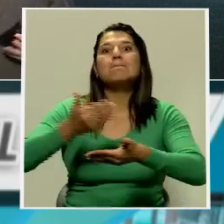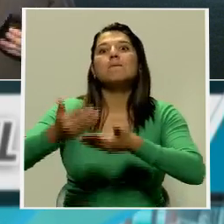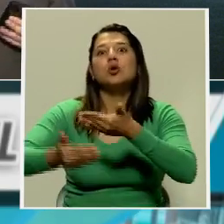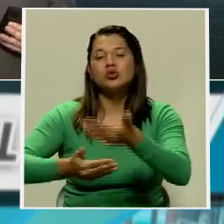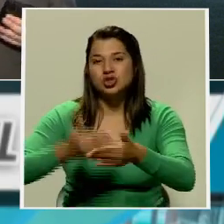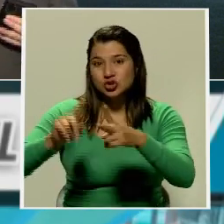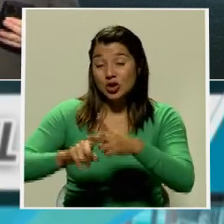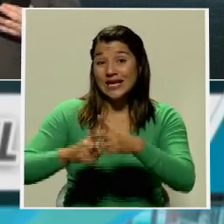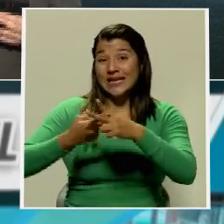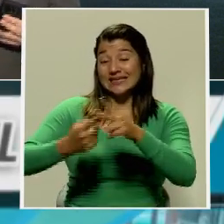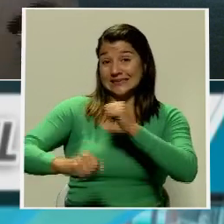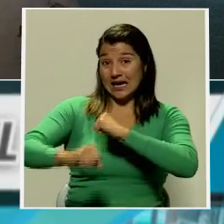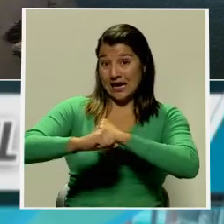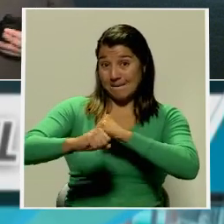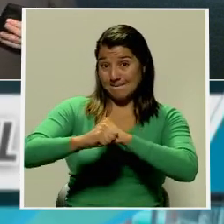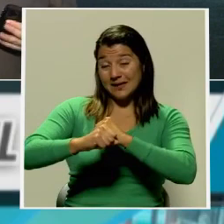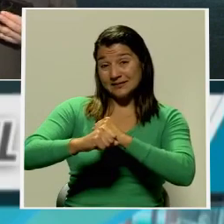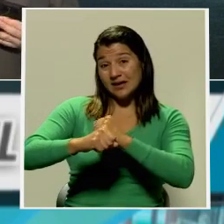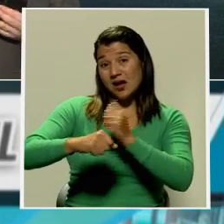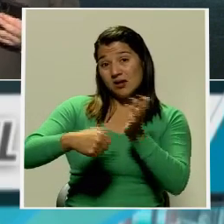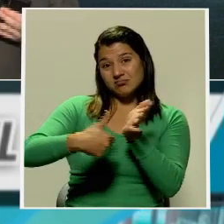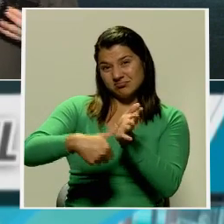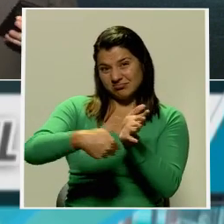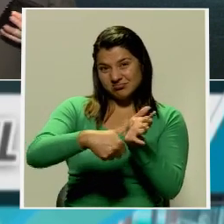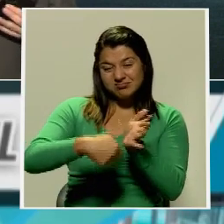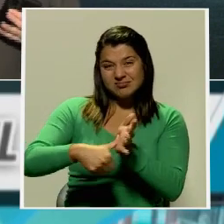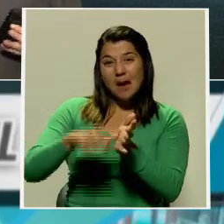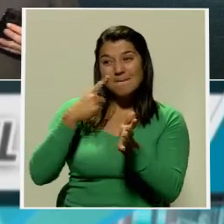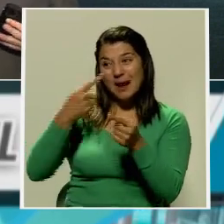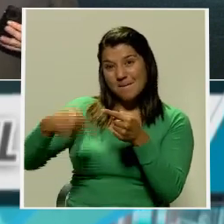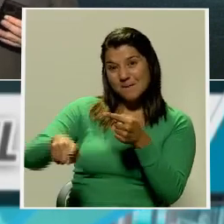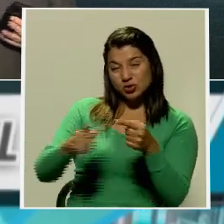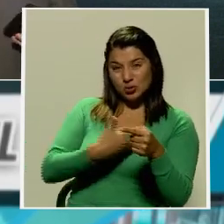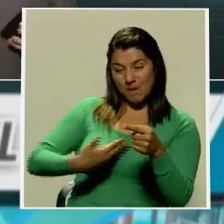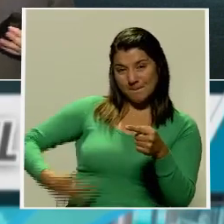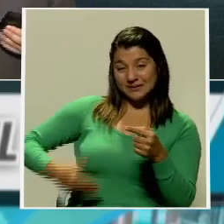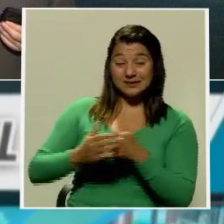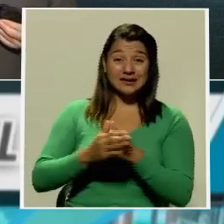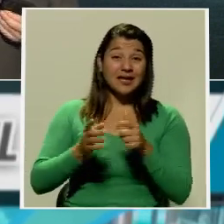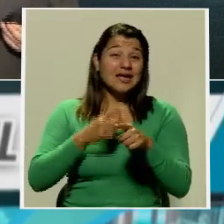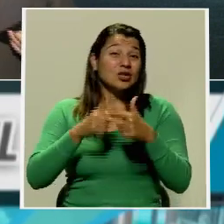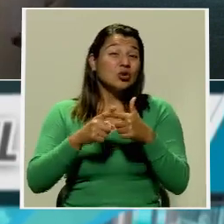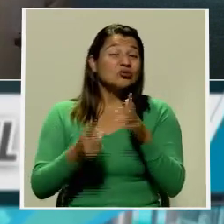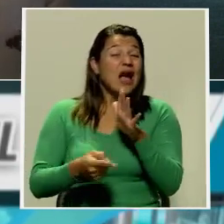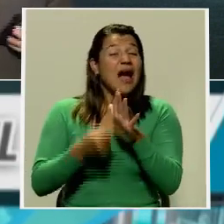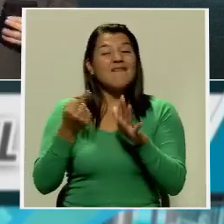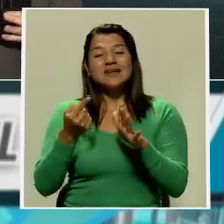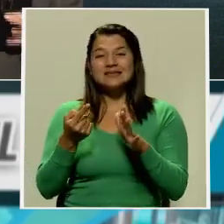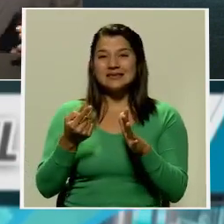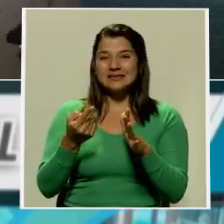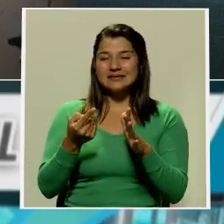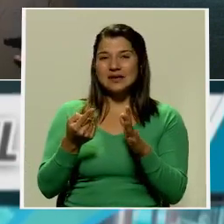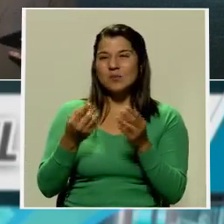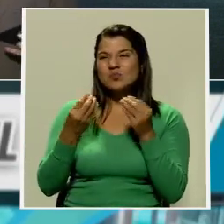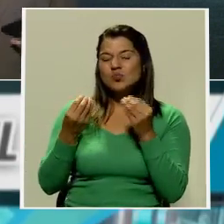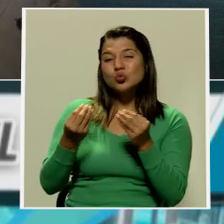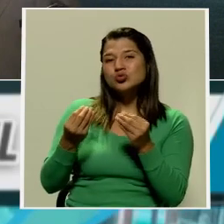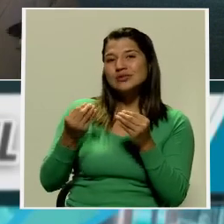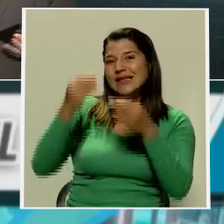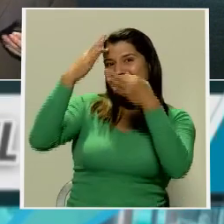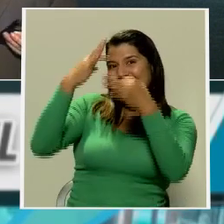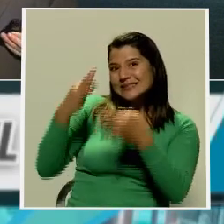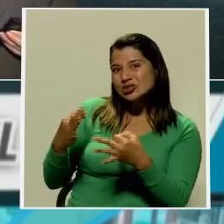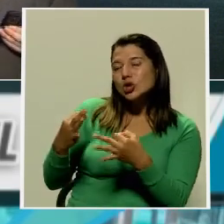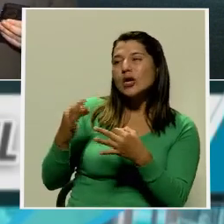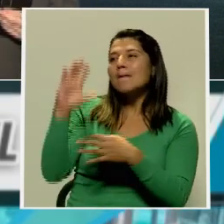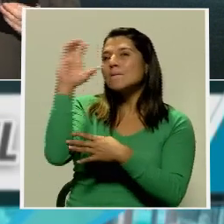política que empieza ahorita y que bueno, obviamente en las decisiones a veces no populistas llegan a pesar y que bueno, hoy decía